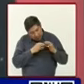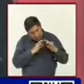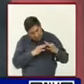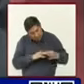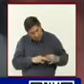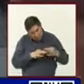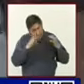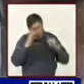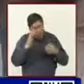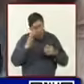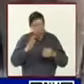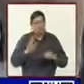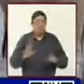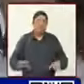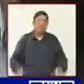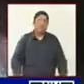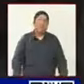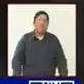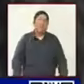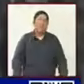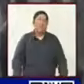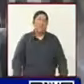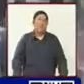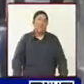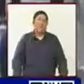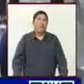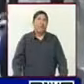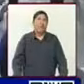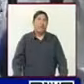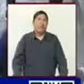las células de tu riñón.